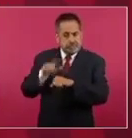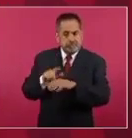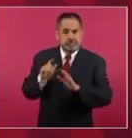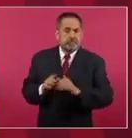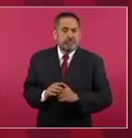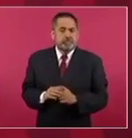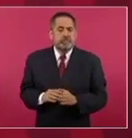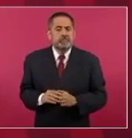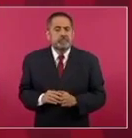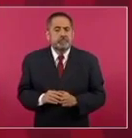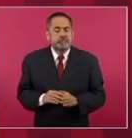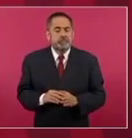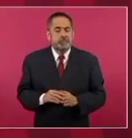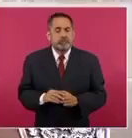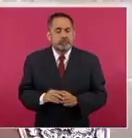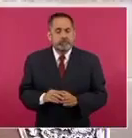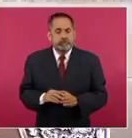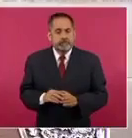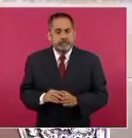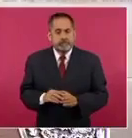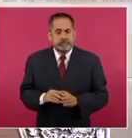tener